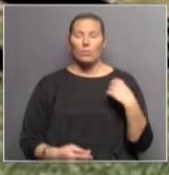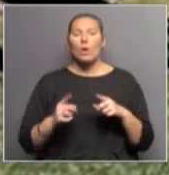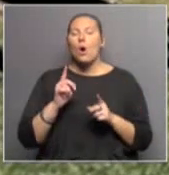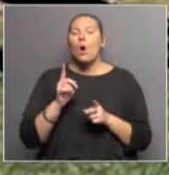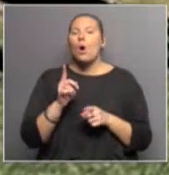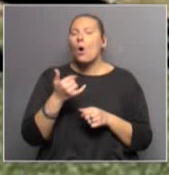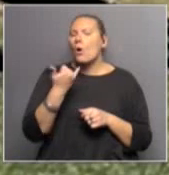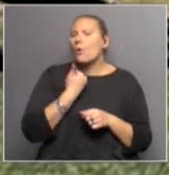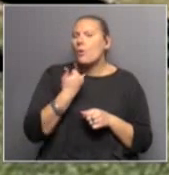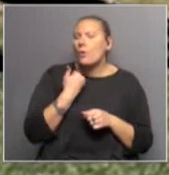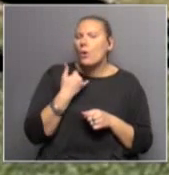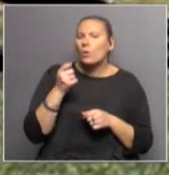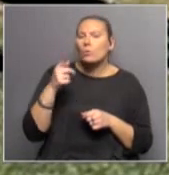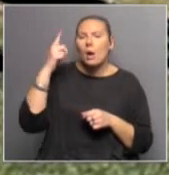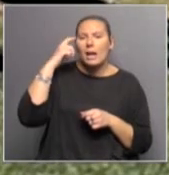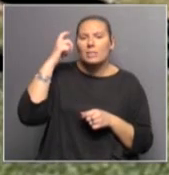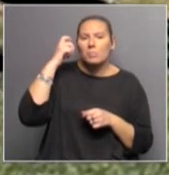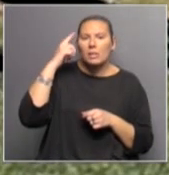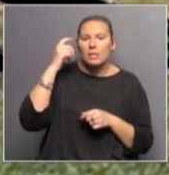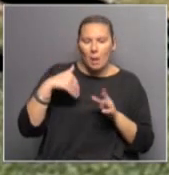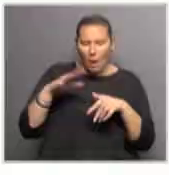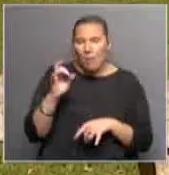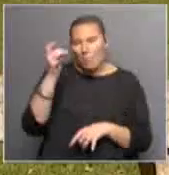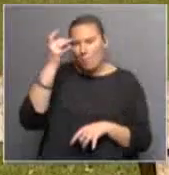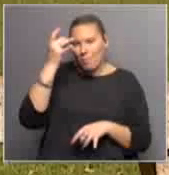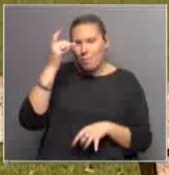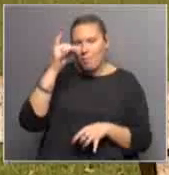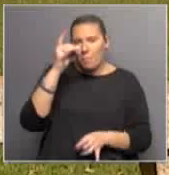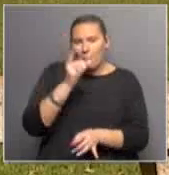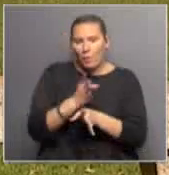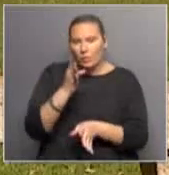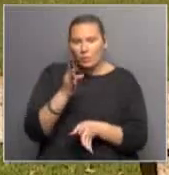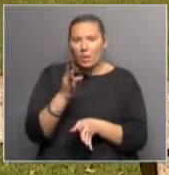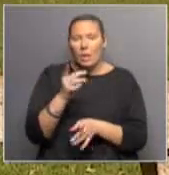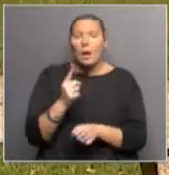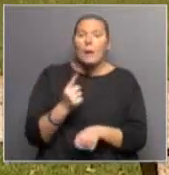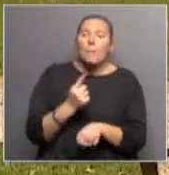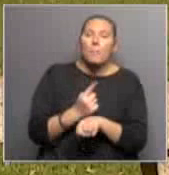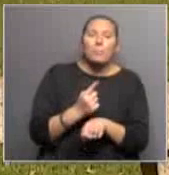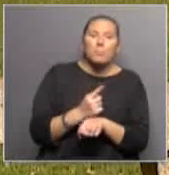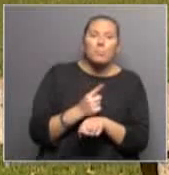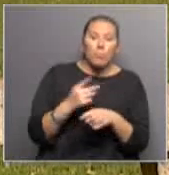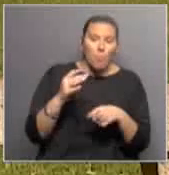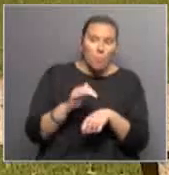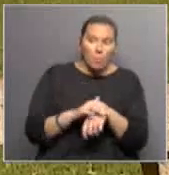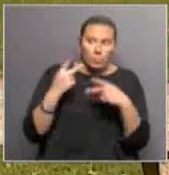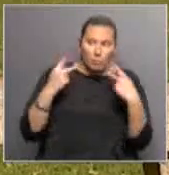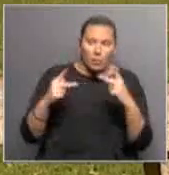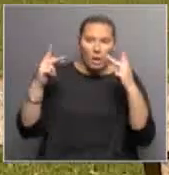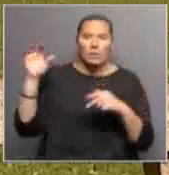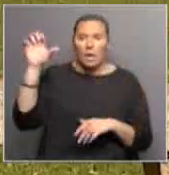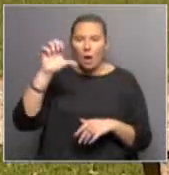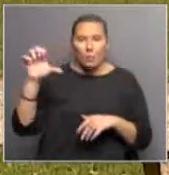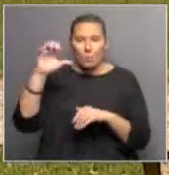Contame cómo fue tu experiencia más profesional cuando las primeras veces que te tuviste que ir a Europa